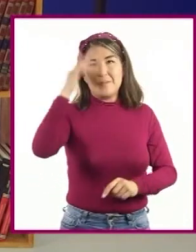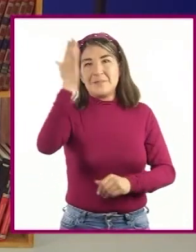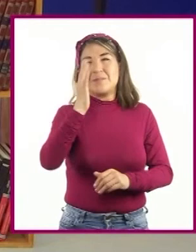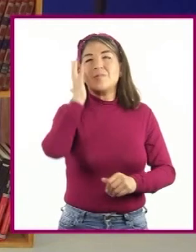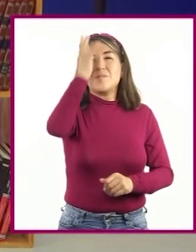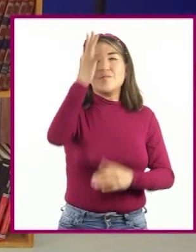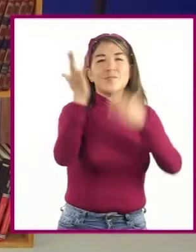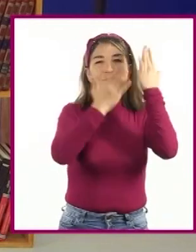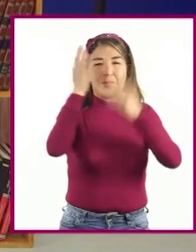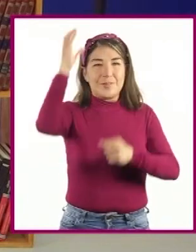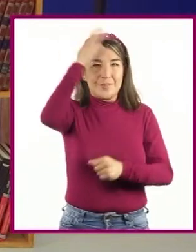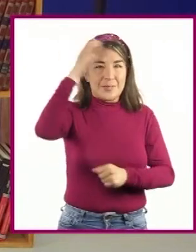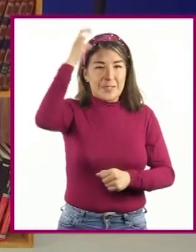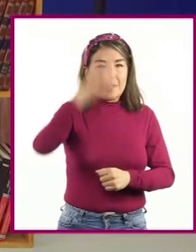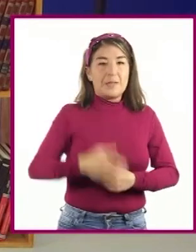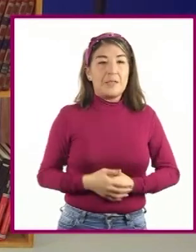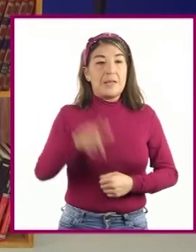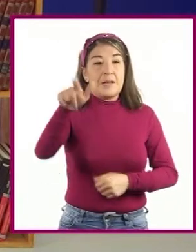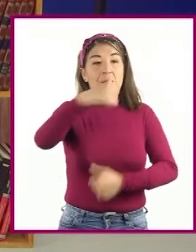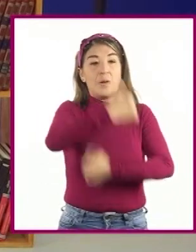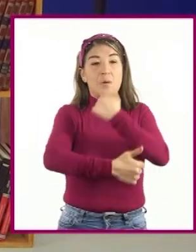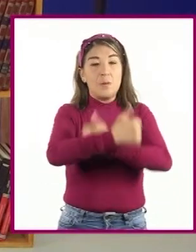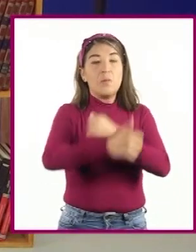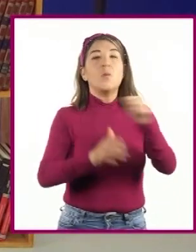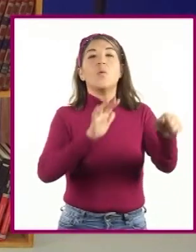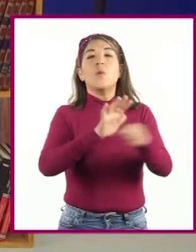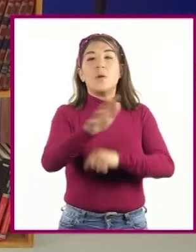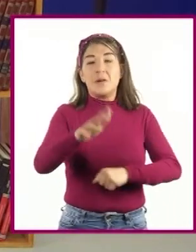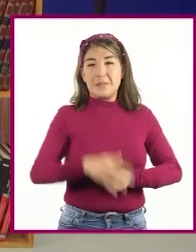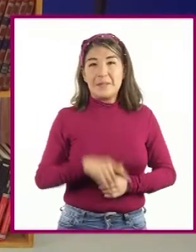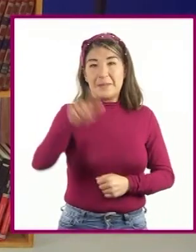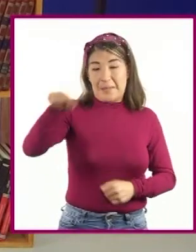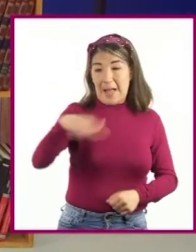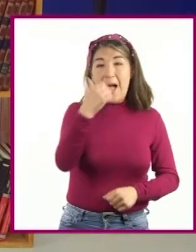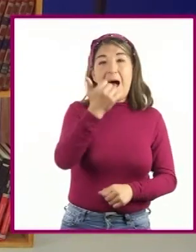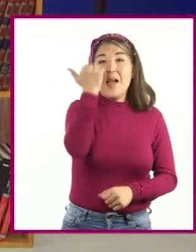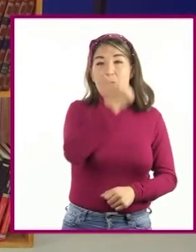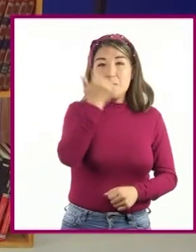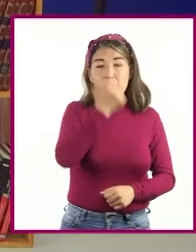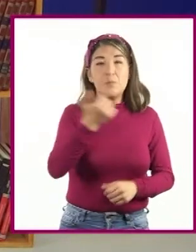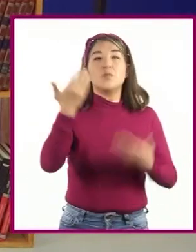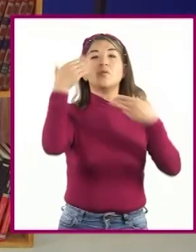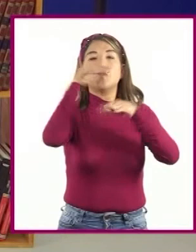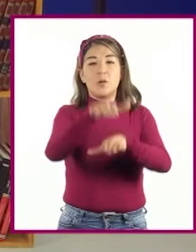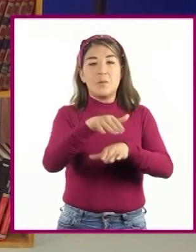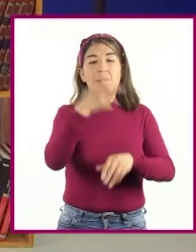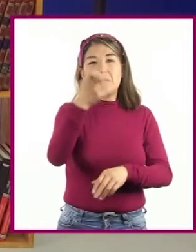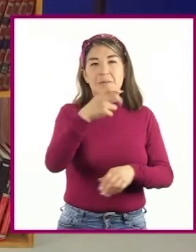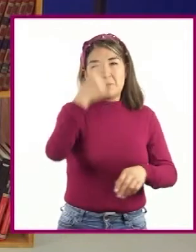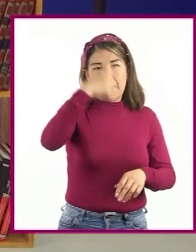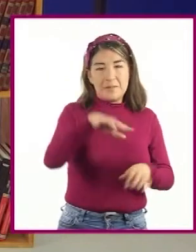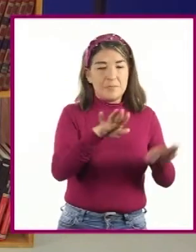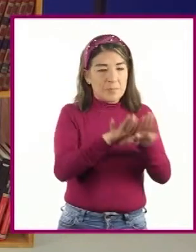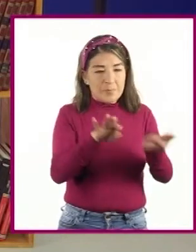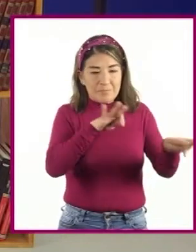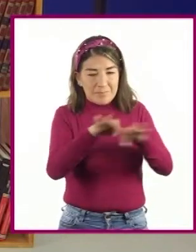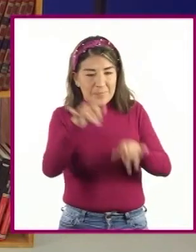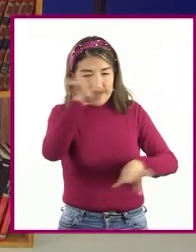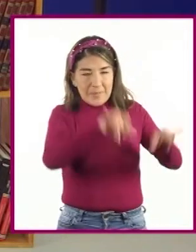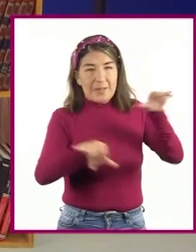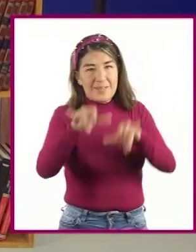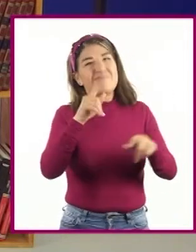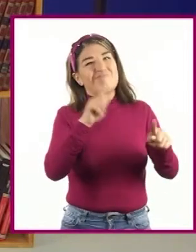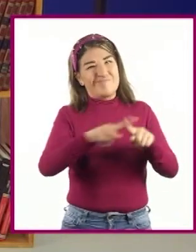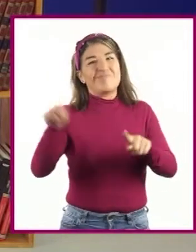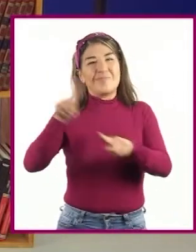ciencias. Las competencias que deben adquirir las alumnas y alumnos relacionadas con el trabajo experimental son